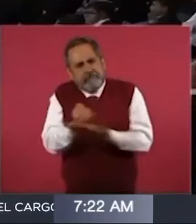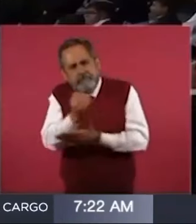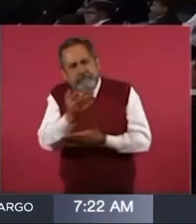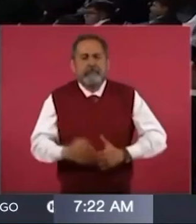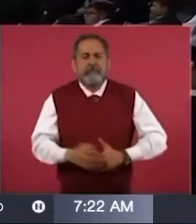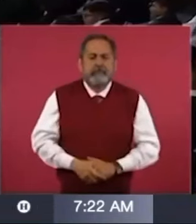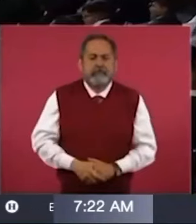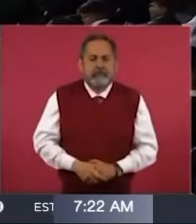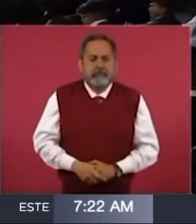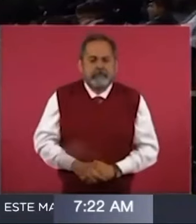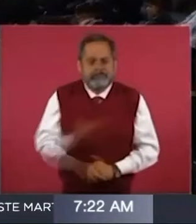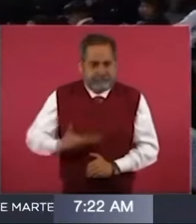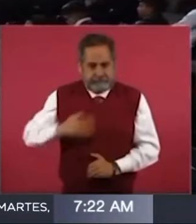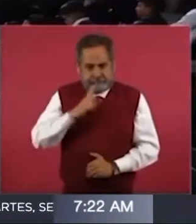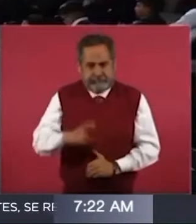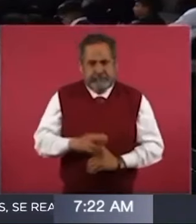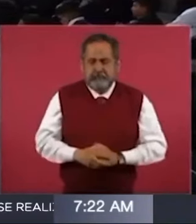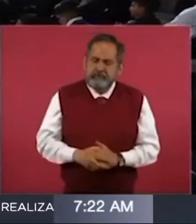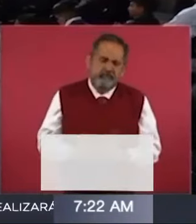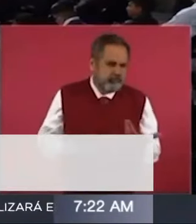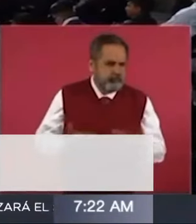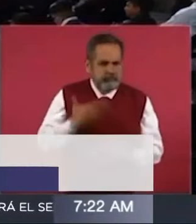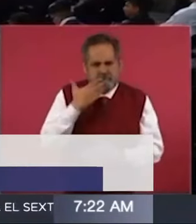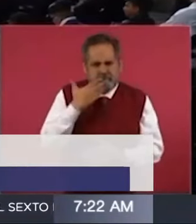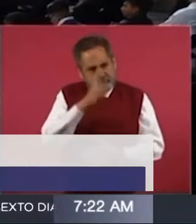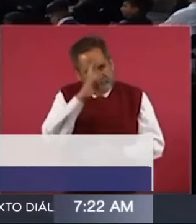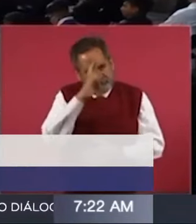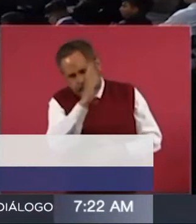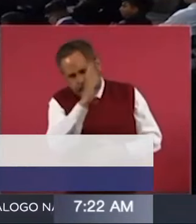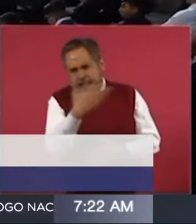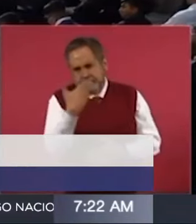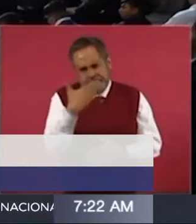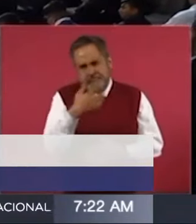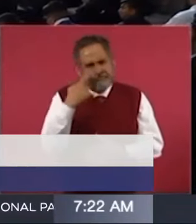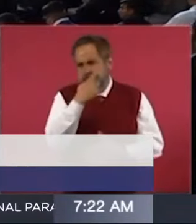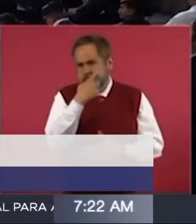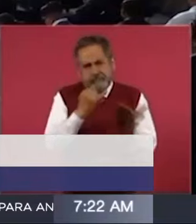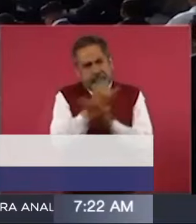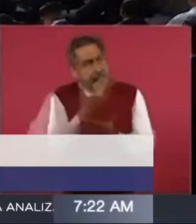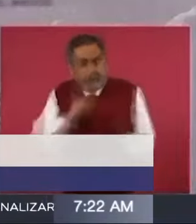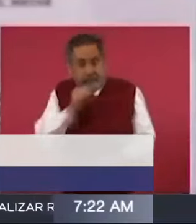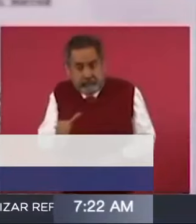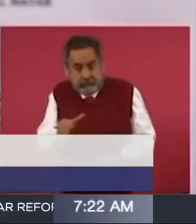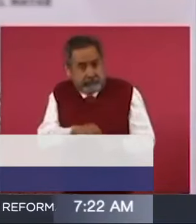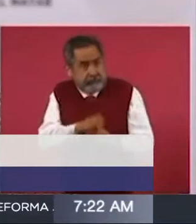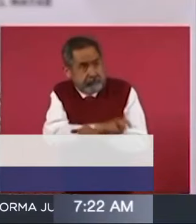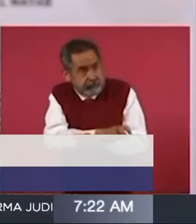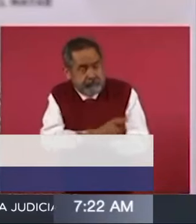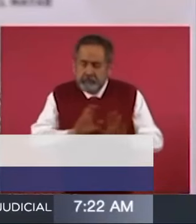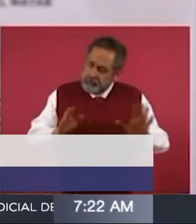Pues es una decisión soberana que corresponde a